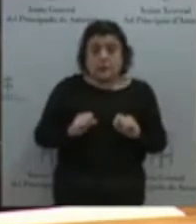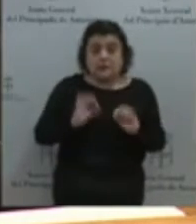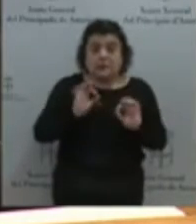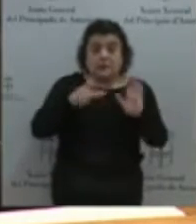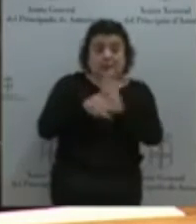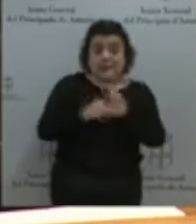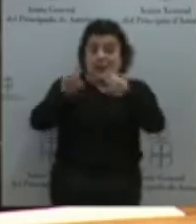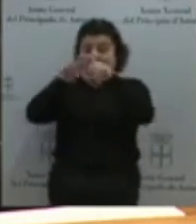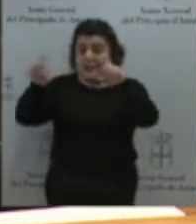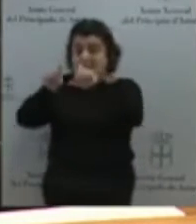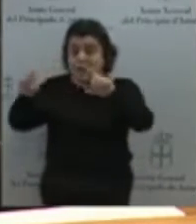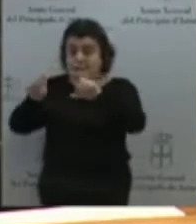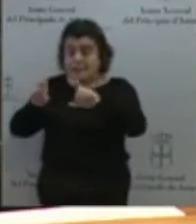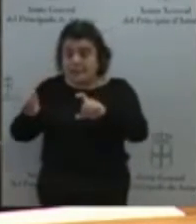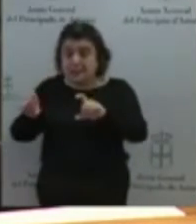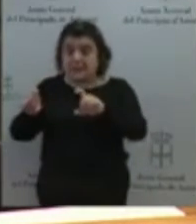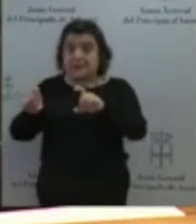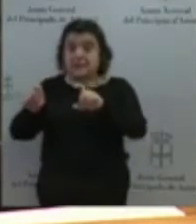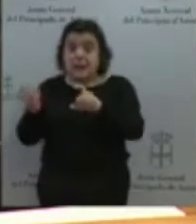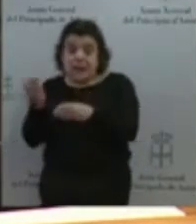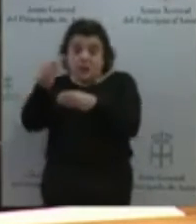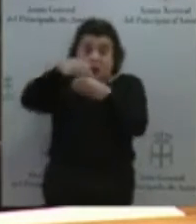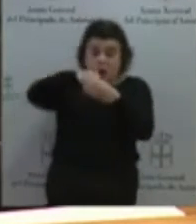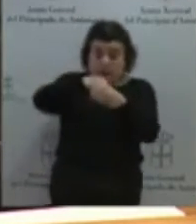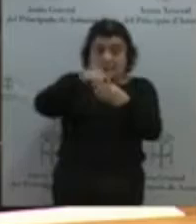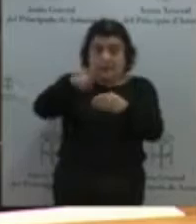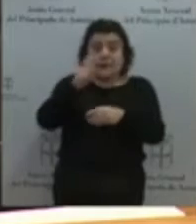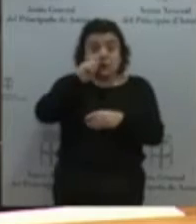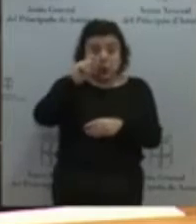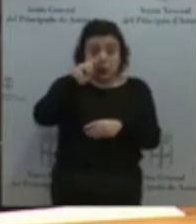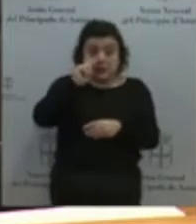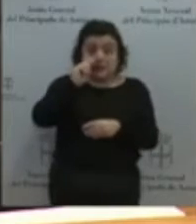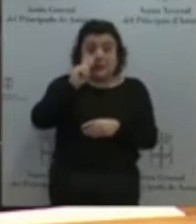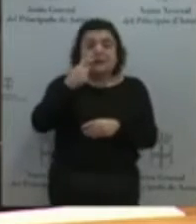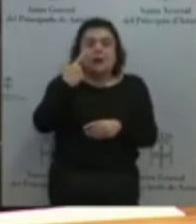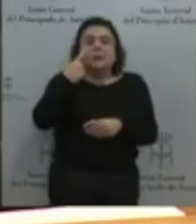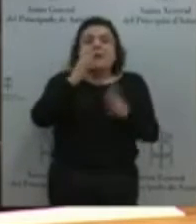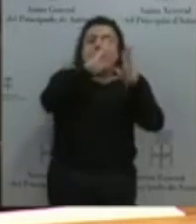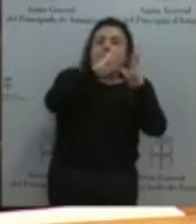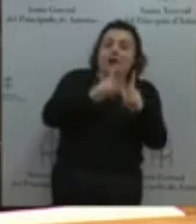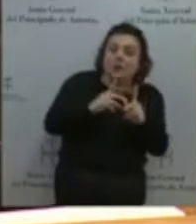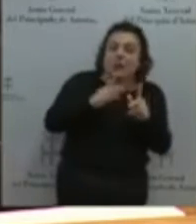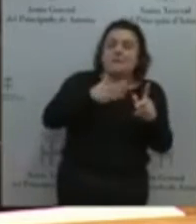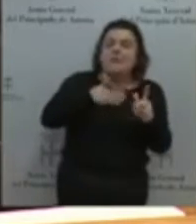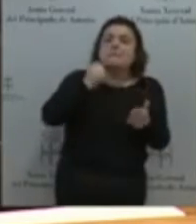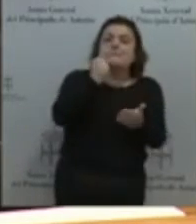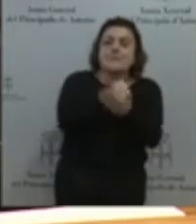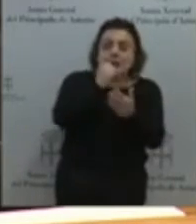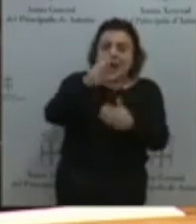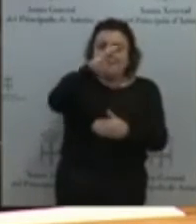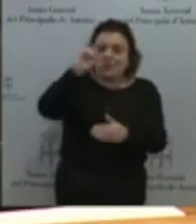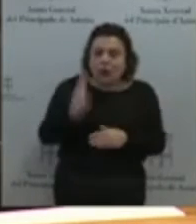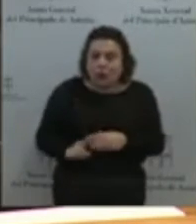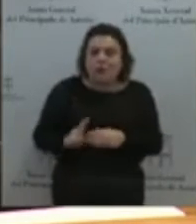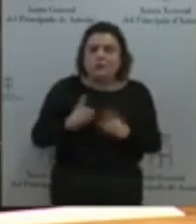incluyes las turísticas, calcular la su huelga de carbono e implementar acciones en Povinasa y Manguala. Y a este respecto está poniéndose en